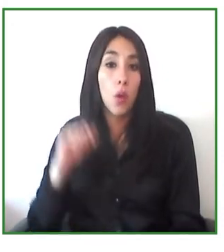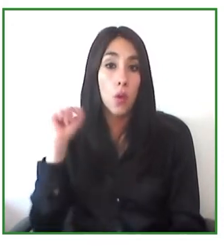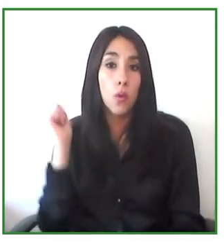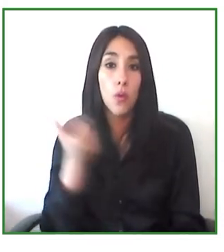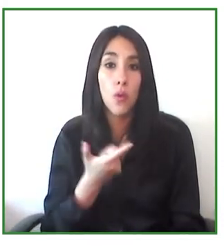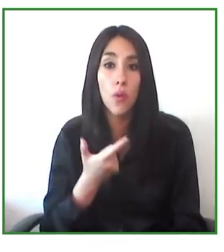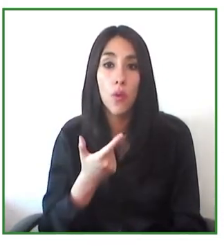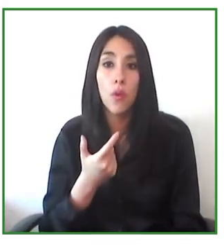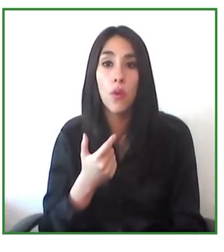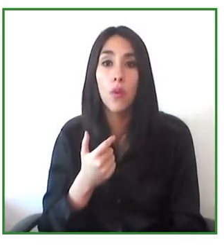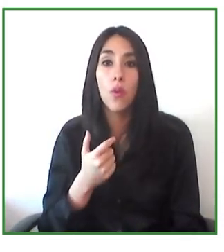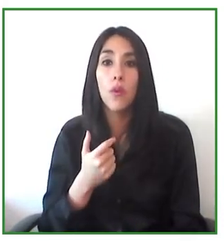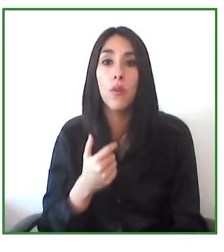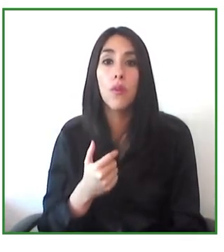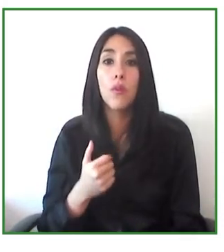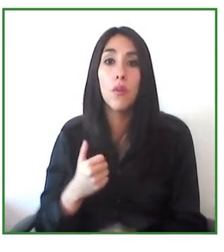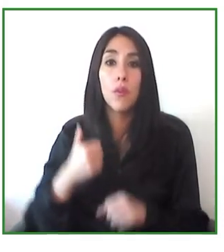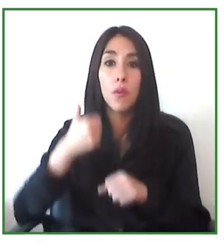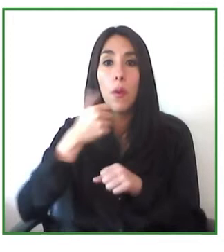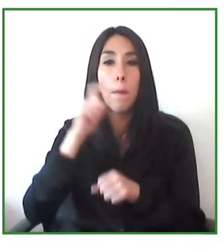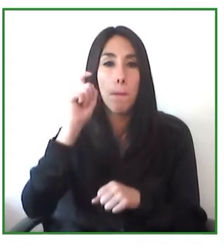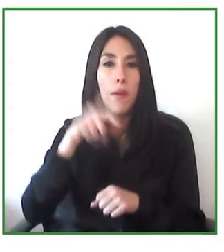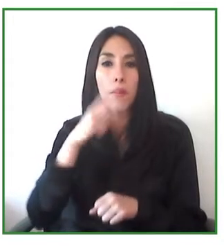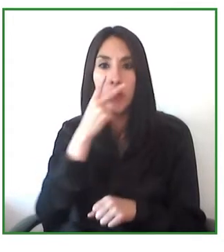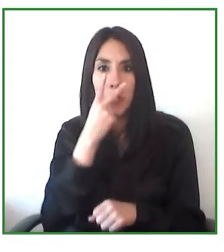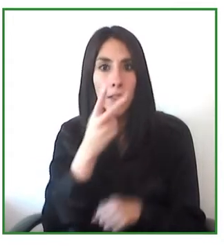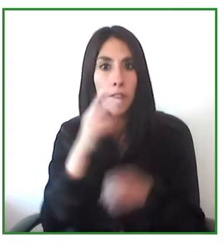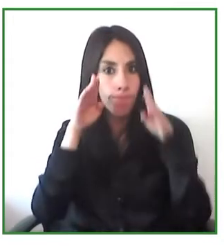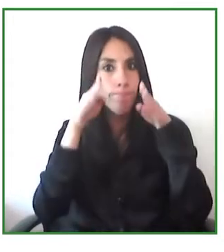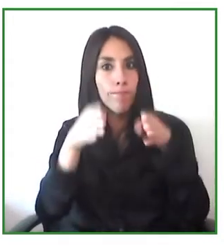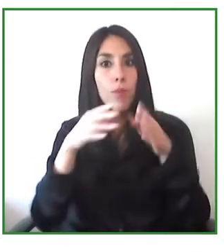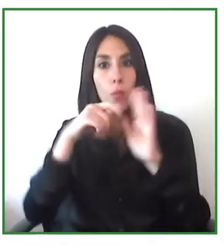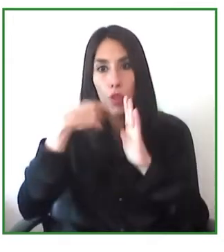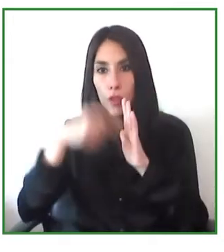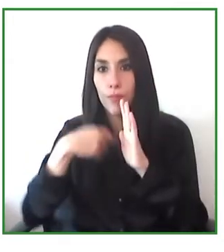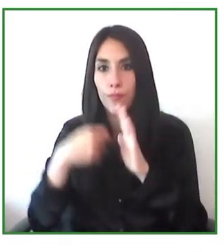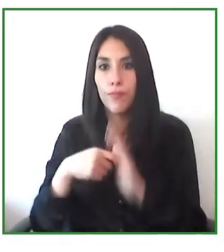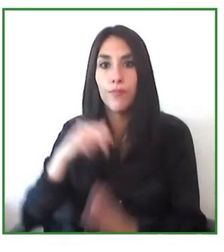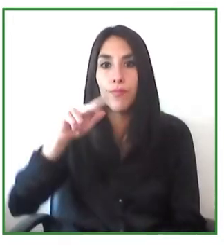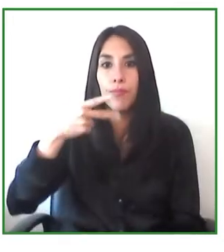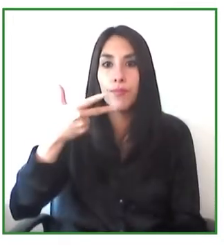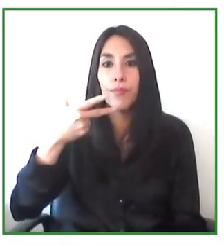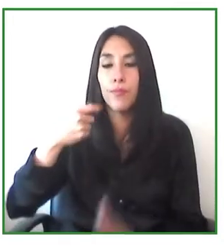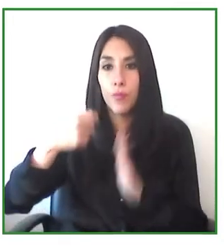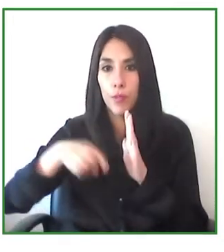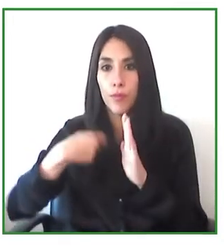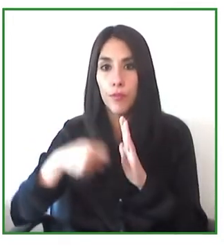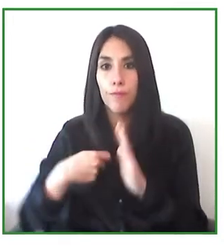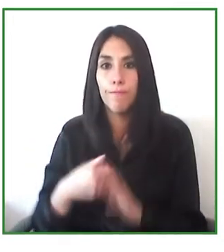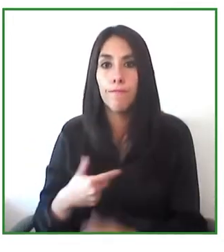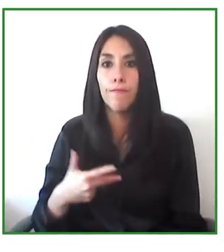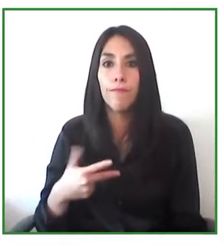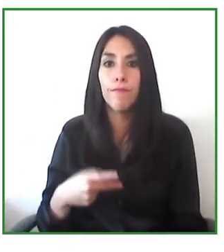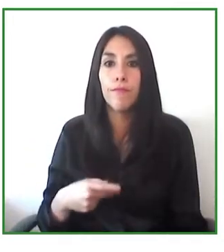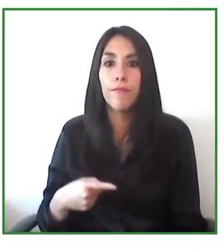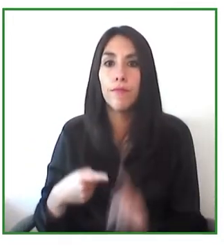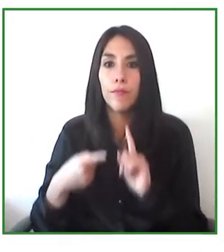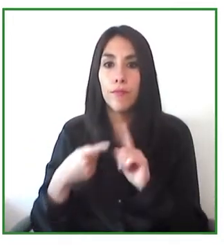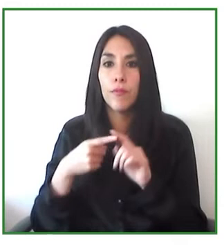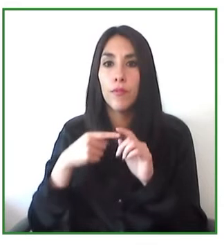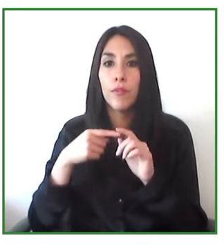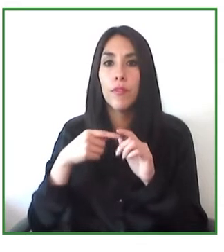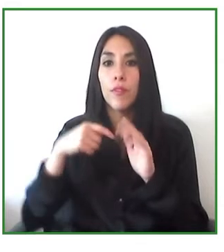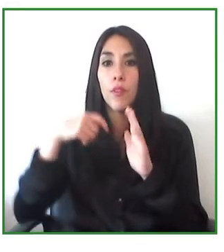todo este proyecto en tres programas, que eran el programa de inclusión laboral, ¿ya? Programa